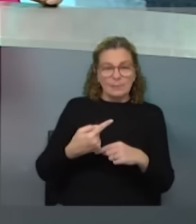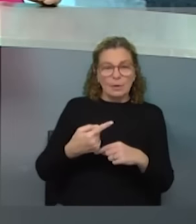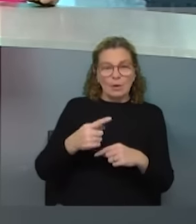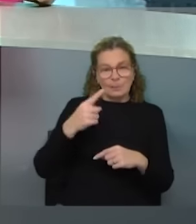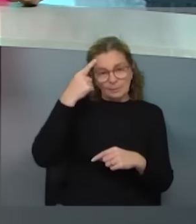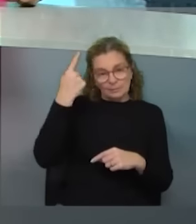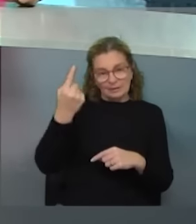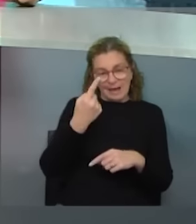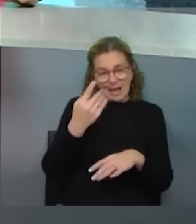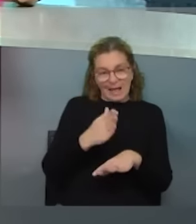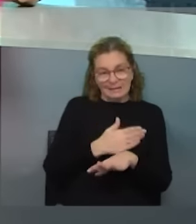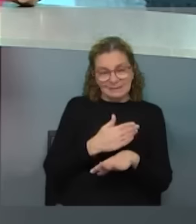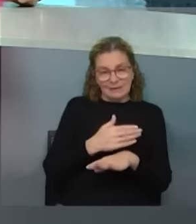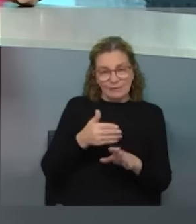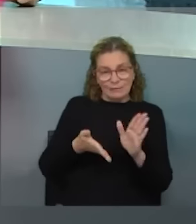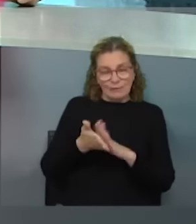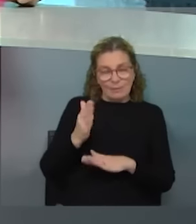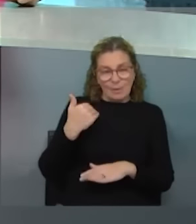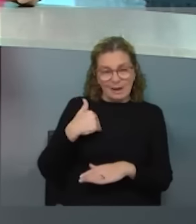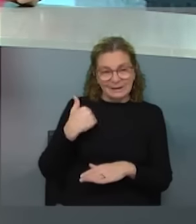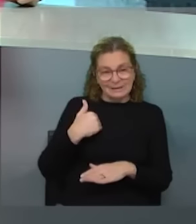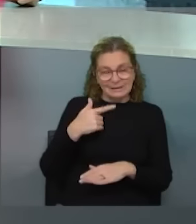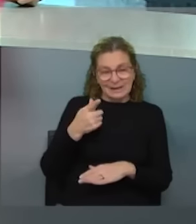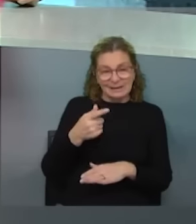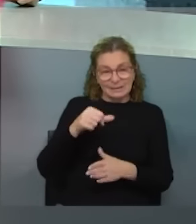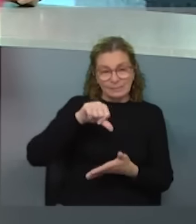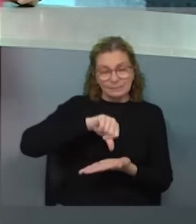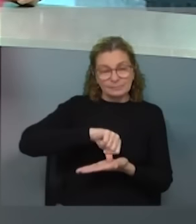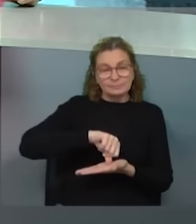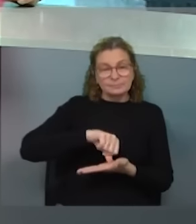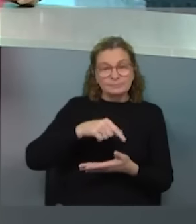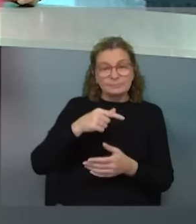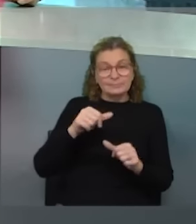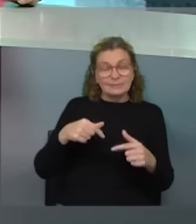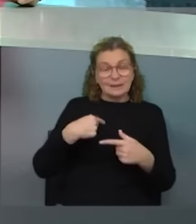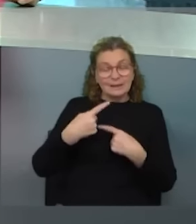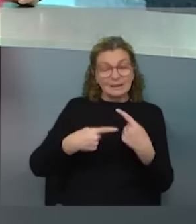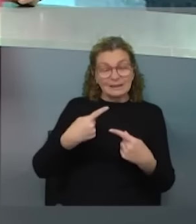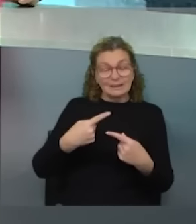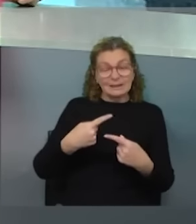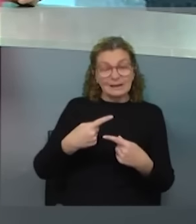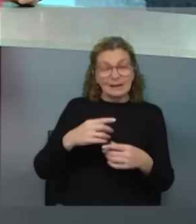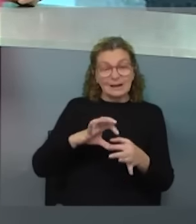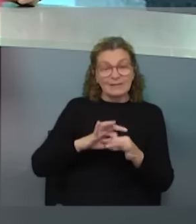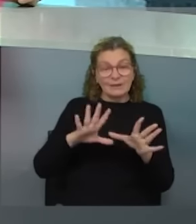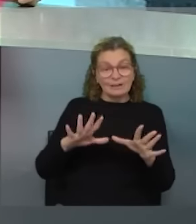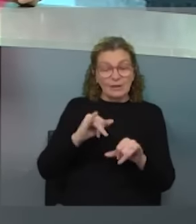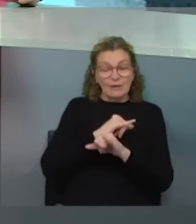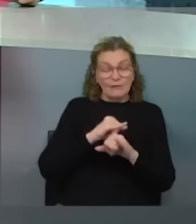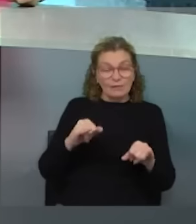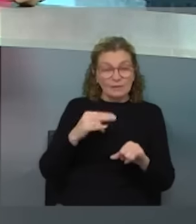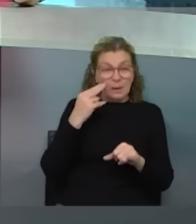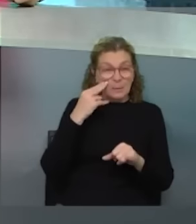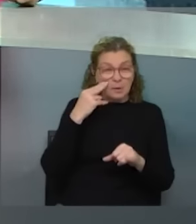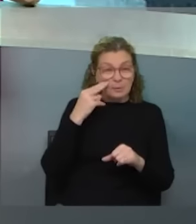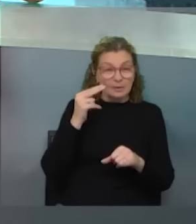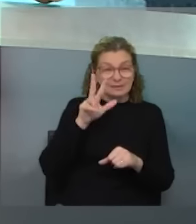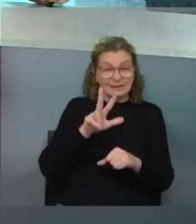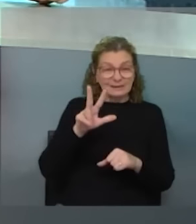internacional ahora pasamos a Argentina Porque en ese país continúan las acciones para pedir la liberación y el cese de las causas de las